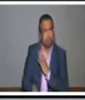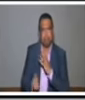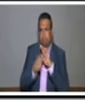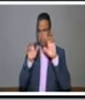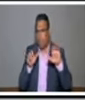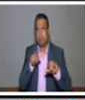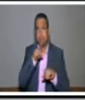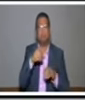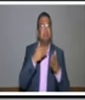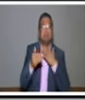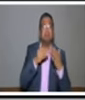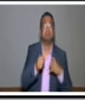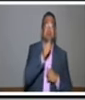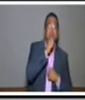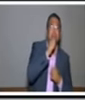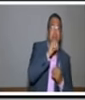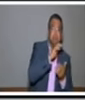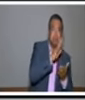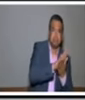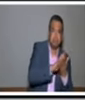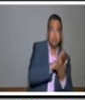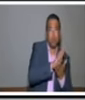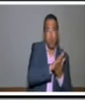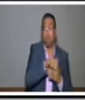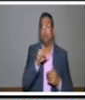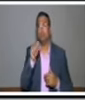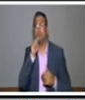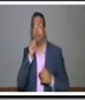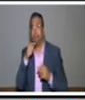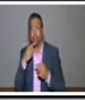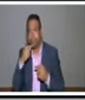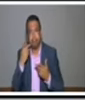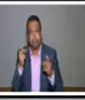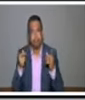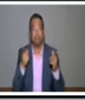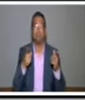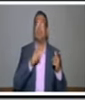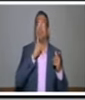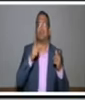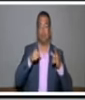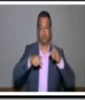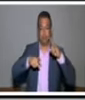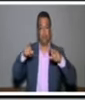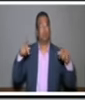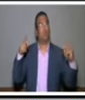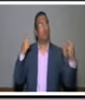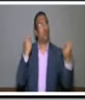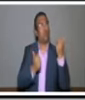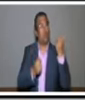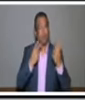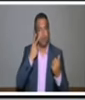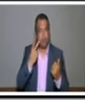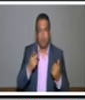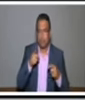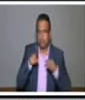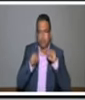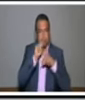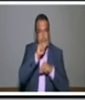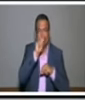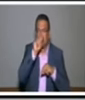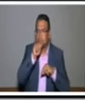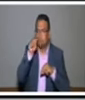los estudiantes tienen pruebas o no tienen pruebas. La variable mayor es la pobreza. En las comunidades pobres, los